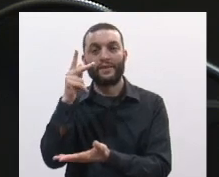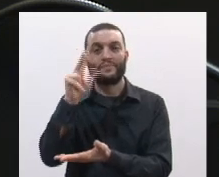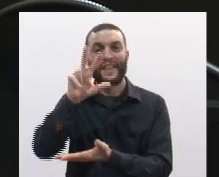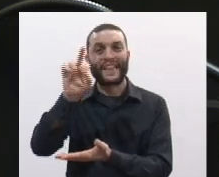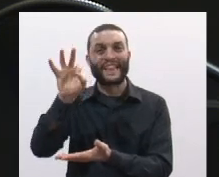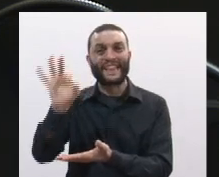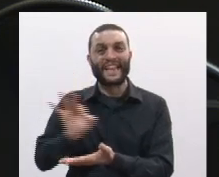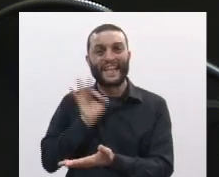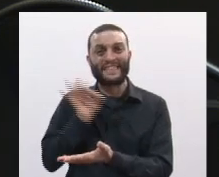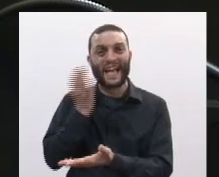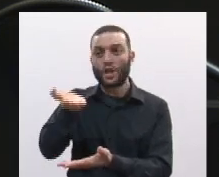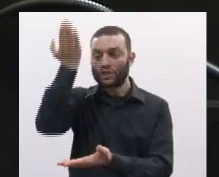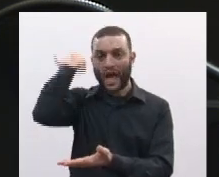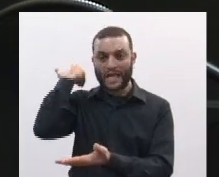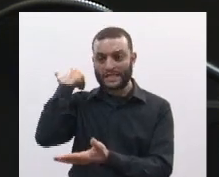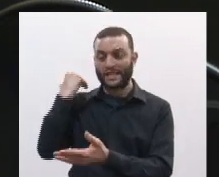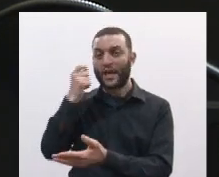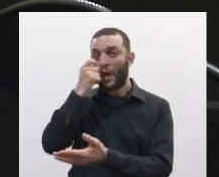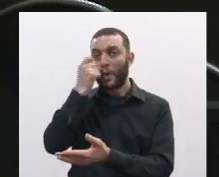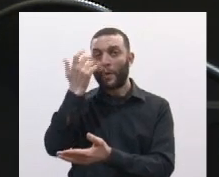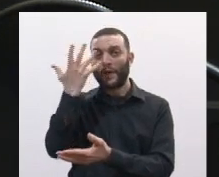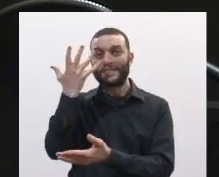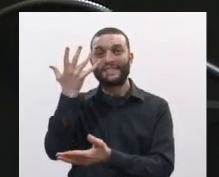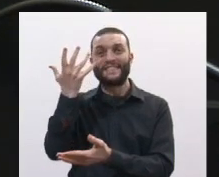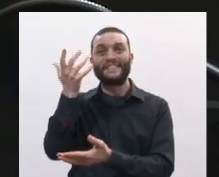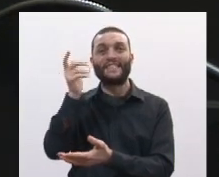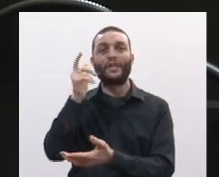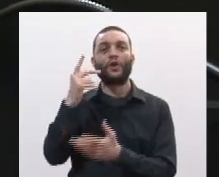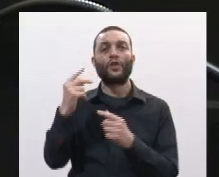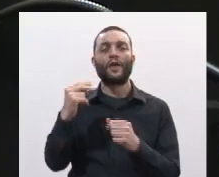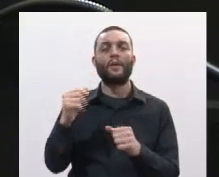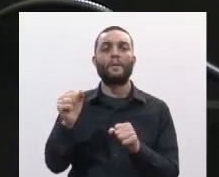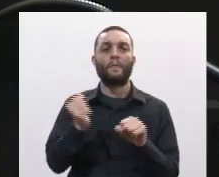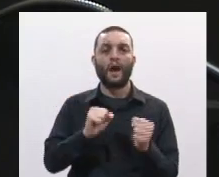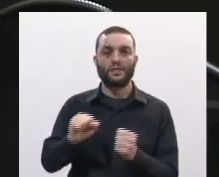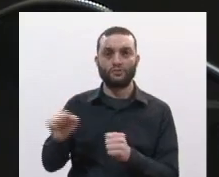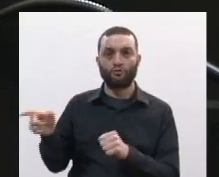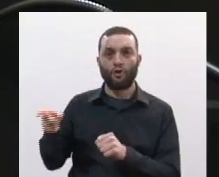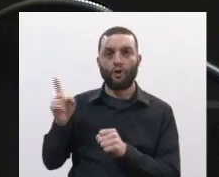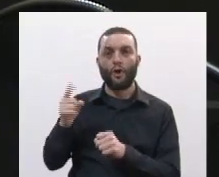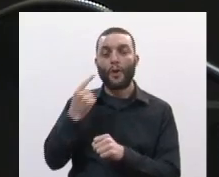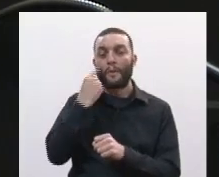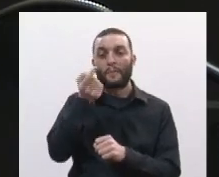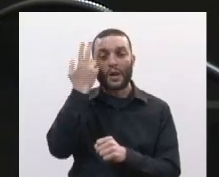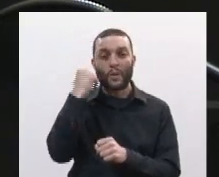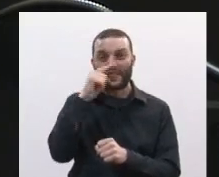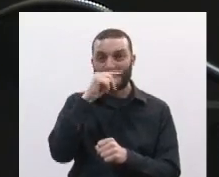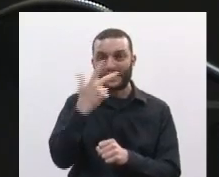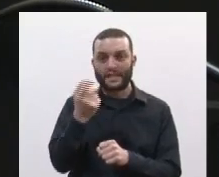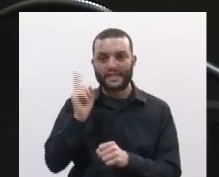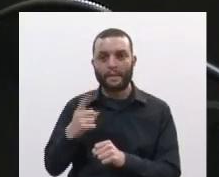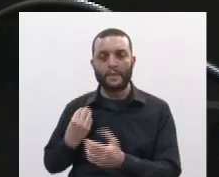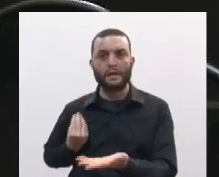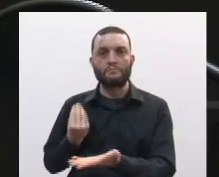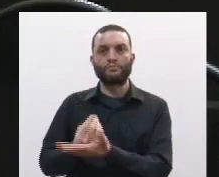habíamos estado, un 25 de mayo de 1973, en la Plaza de Mayo, también en la asunción de